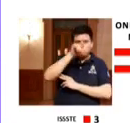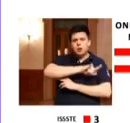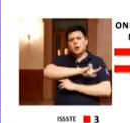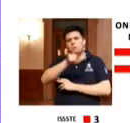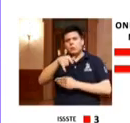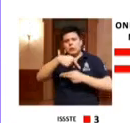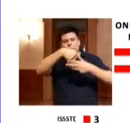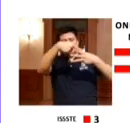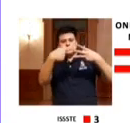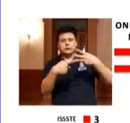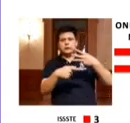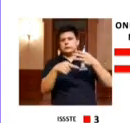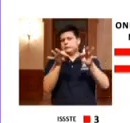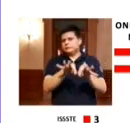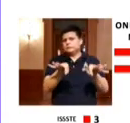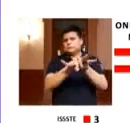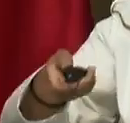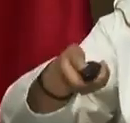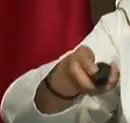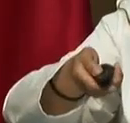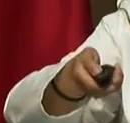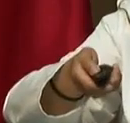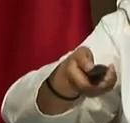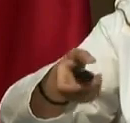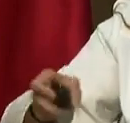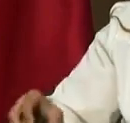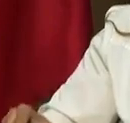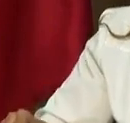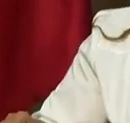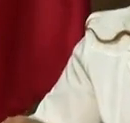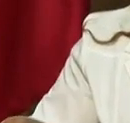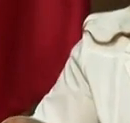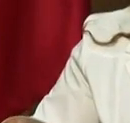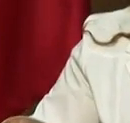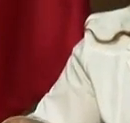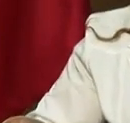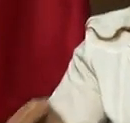Apodaca principalmente. Estoy a sus órdenes.